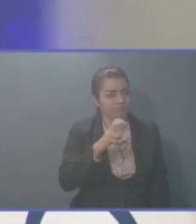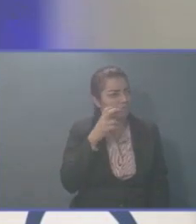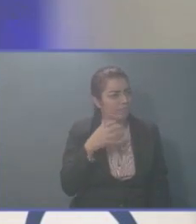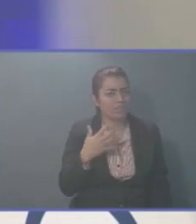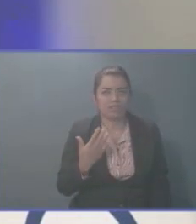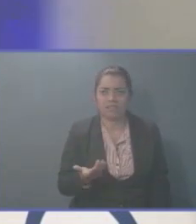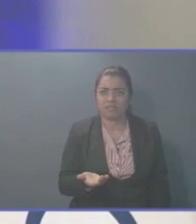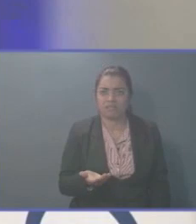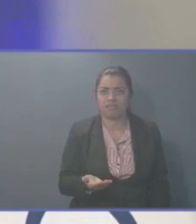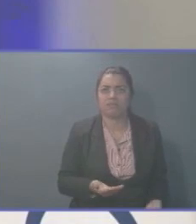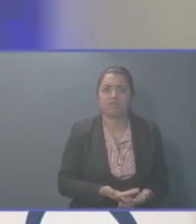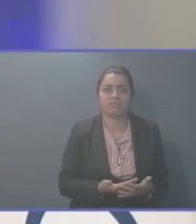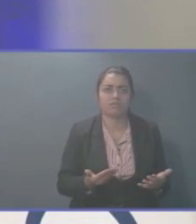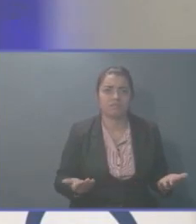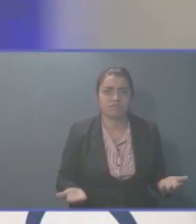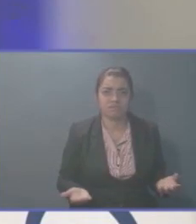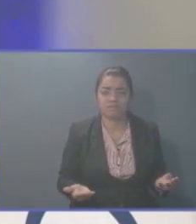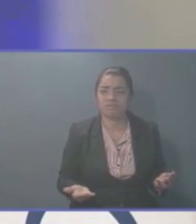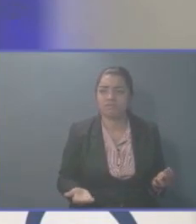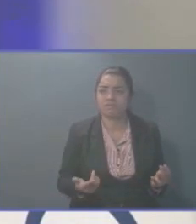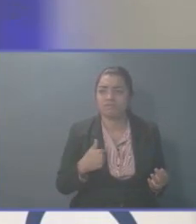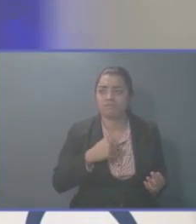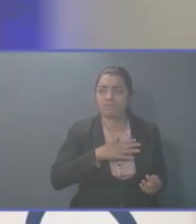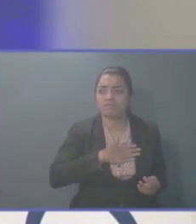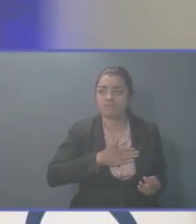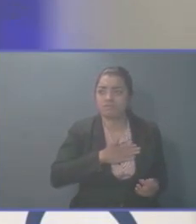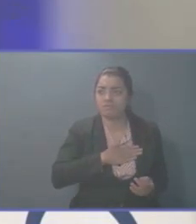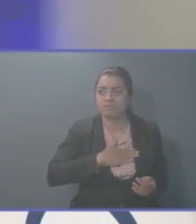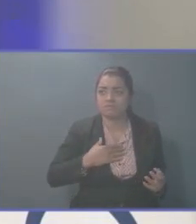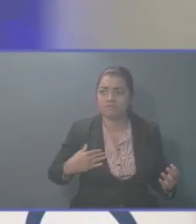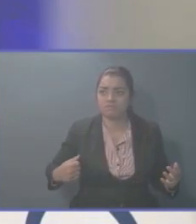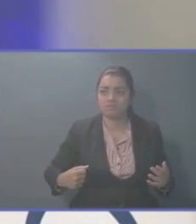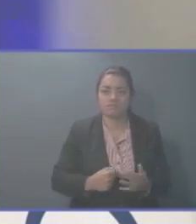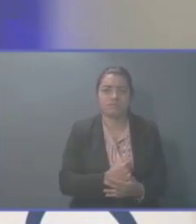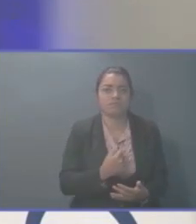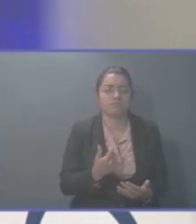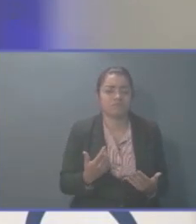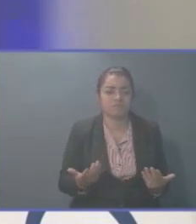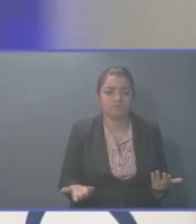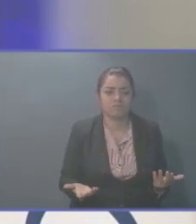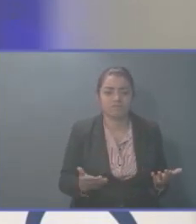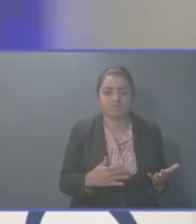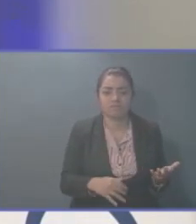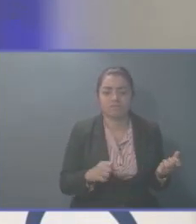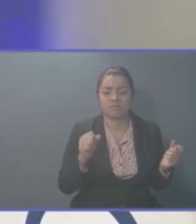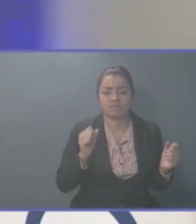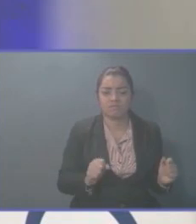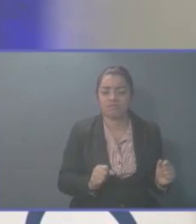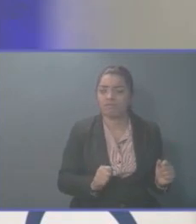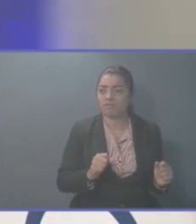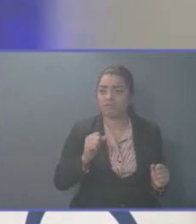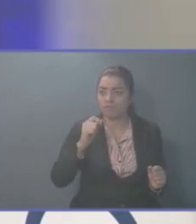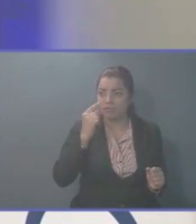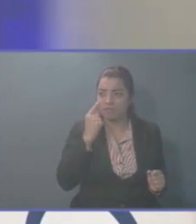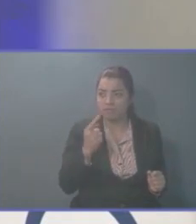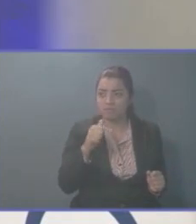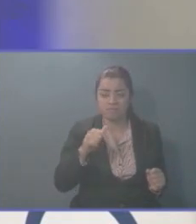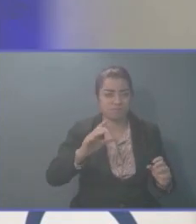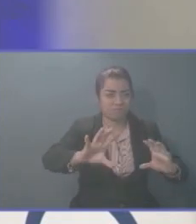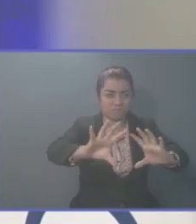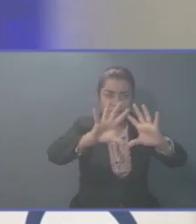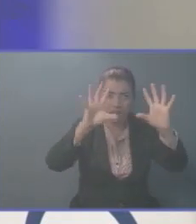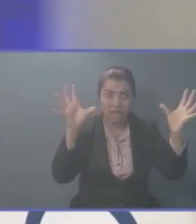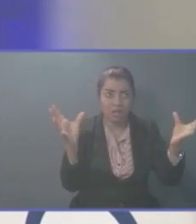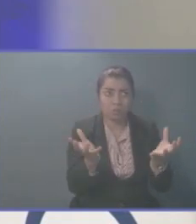lo que también pues yo lamento es que nos hayamos puesto y proyectado en el mundo